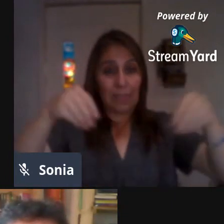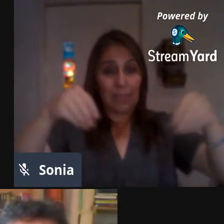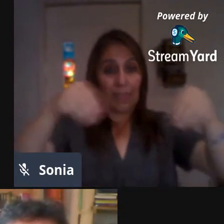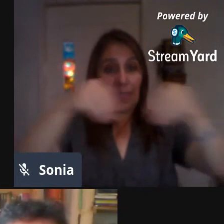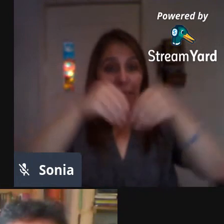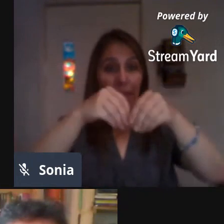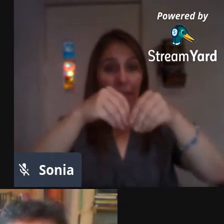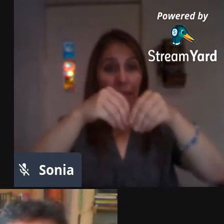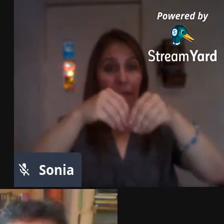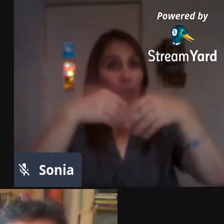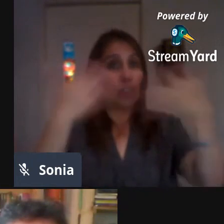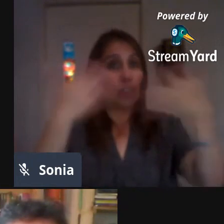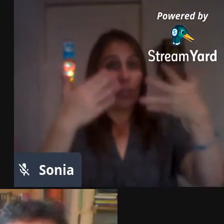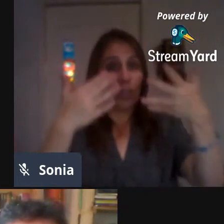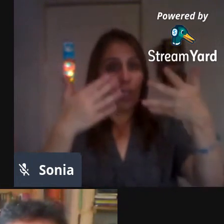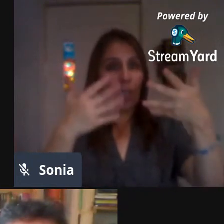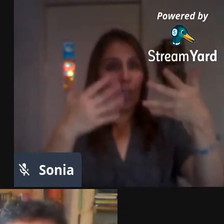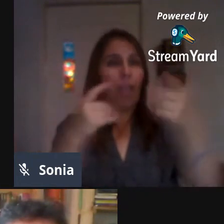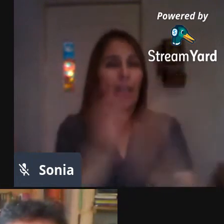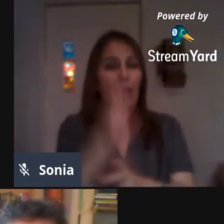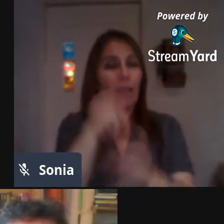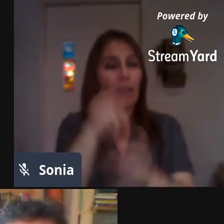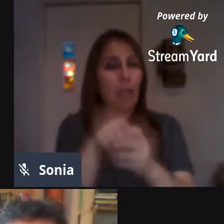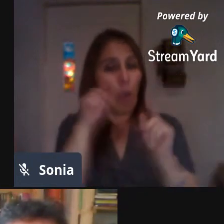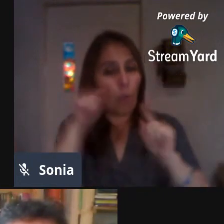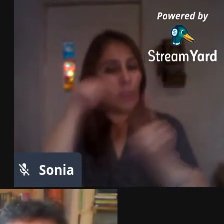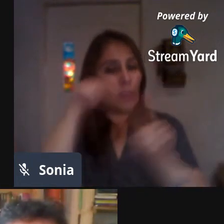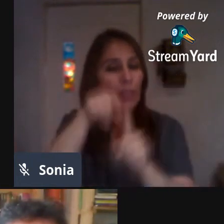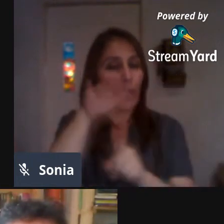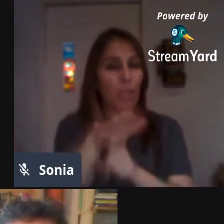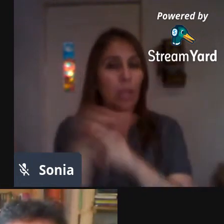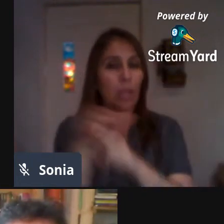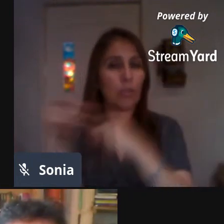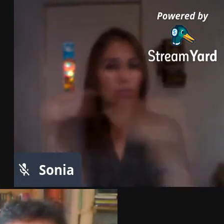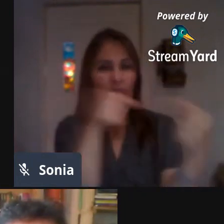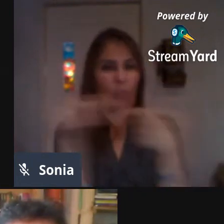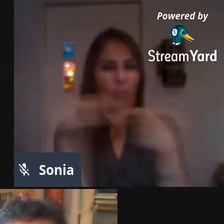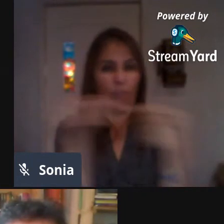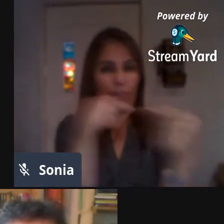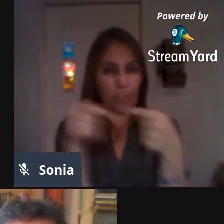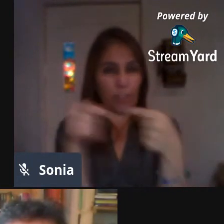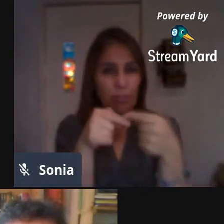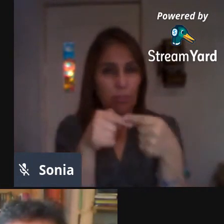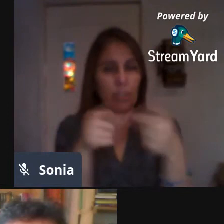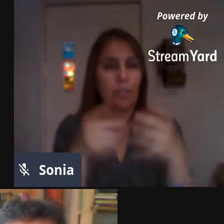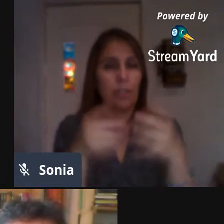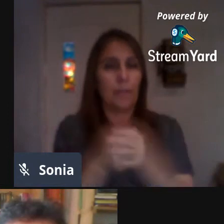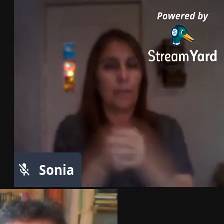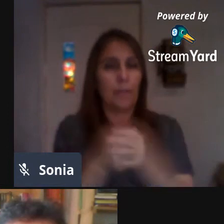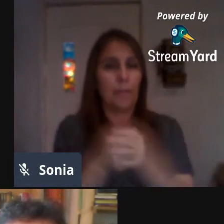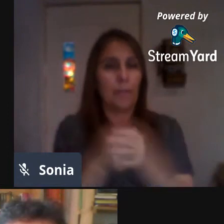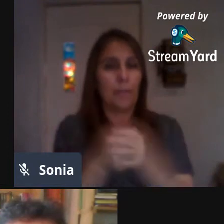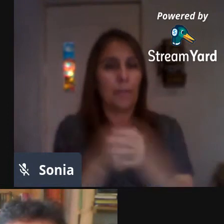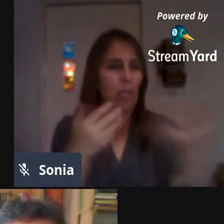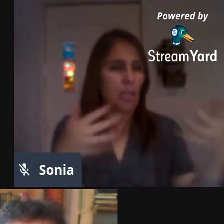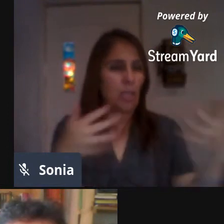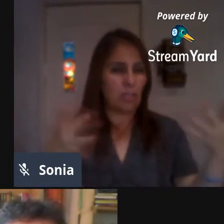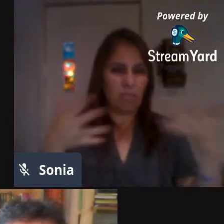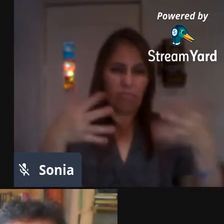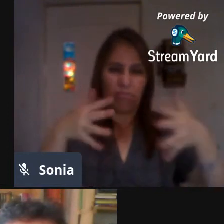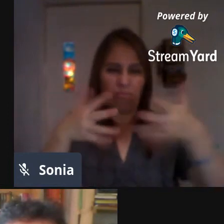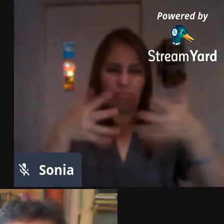nuestros conflictos o de nuestras guerras porque son múltiples y no son son se entrelazan hay continuidades hay